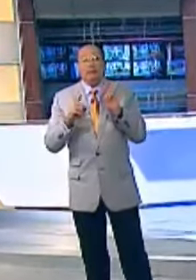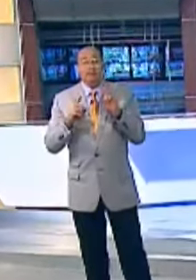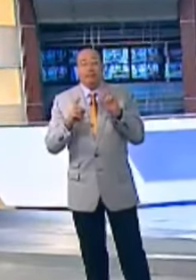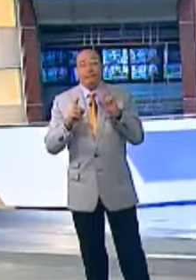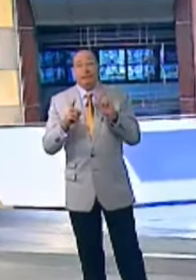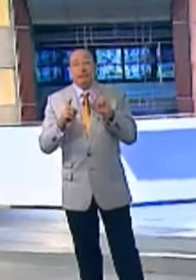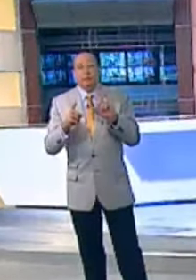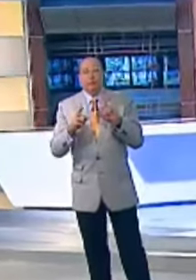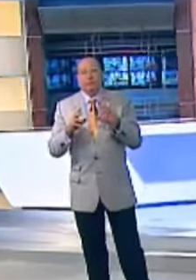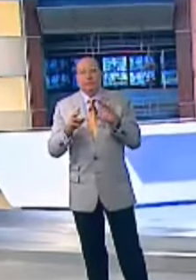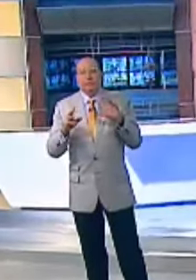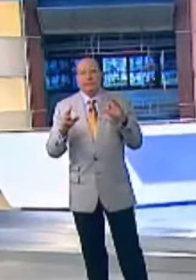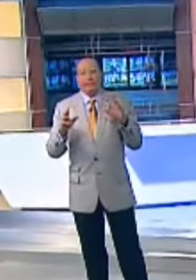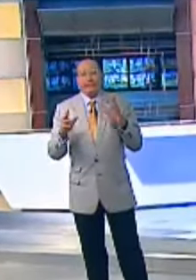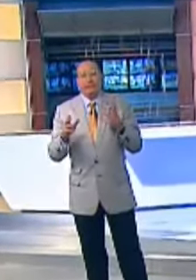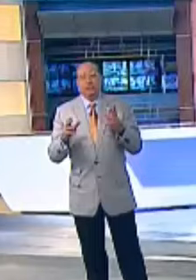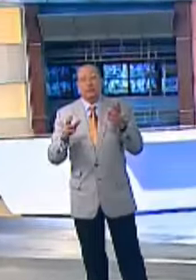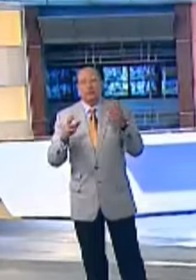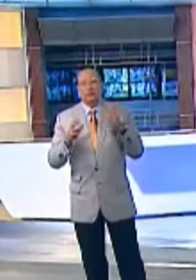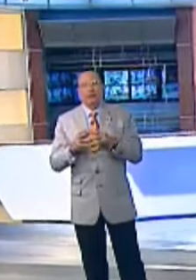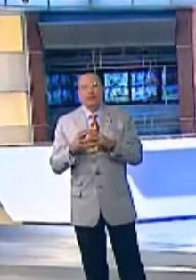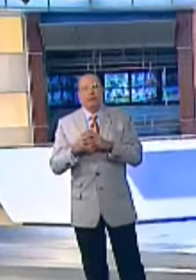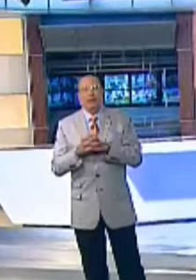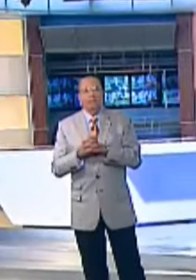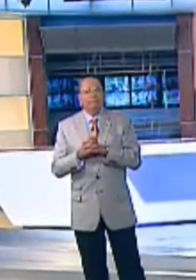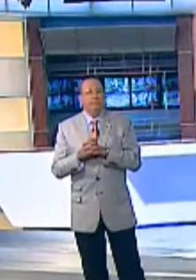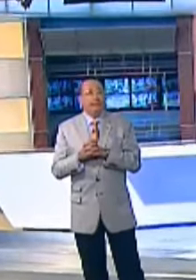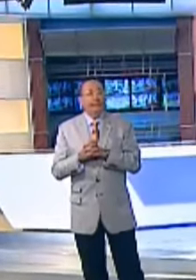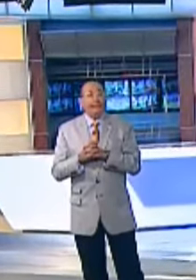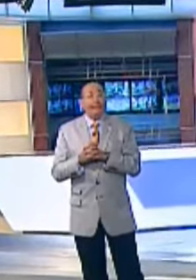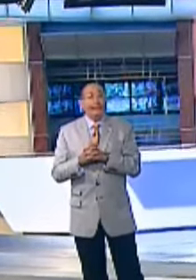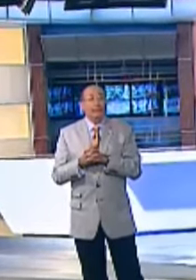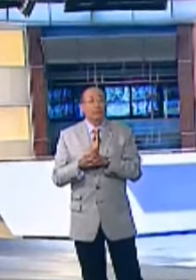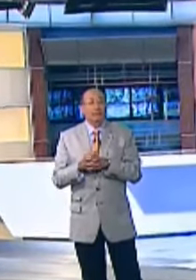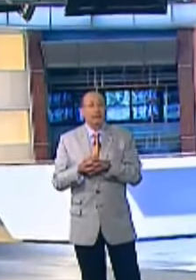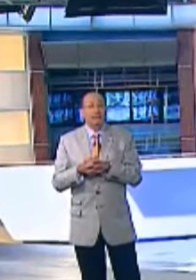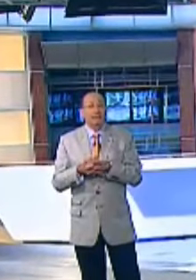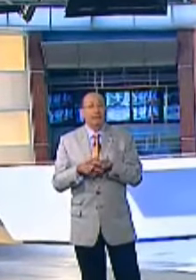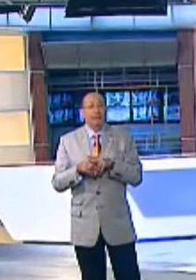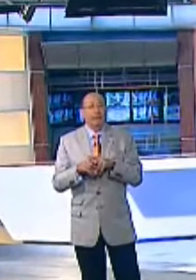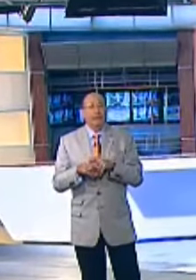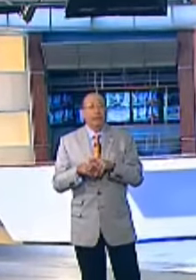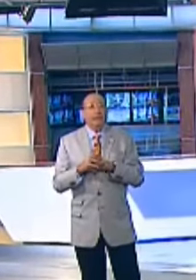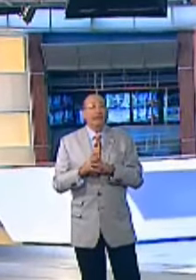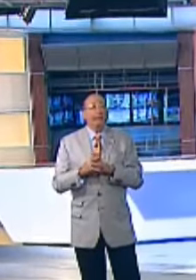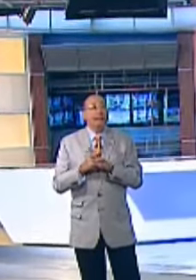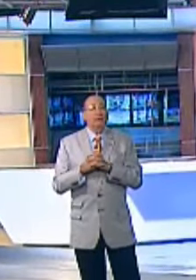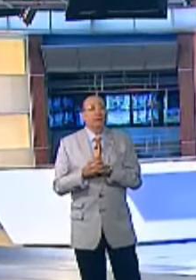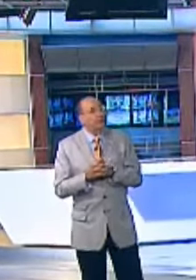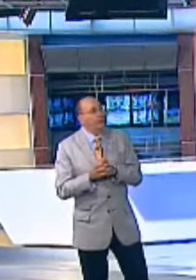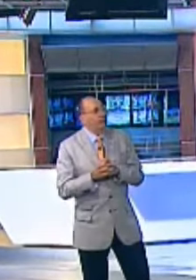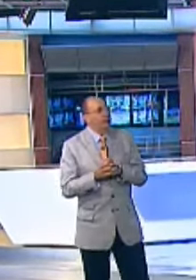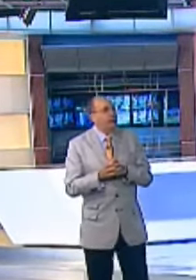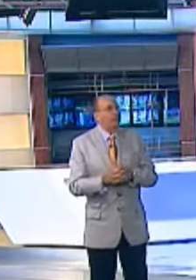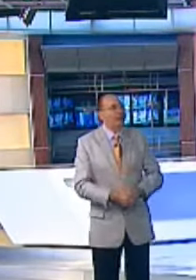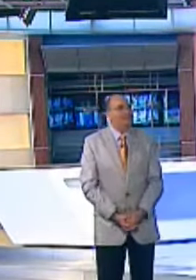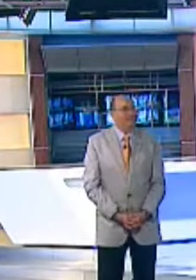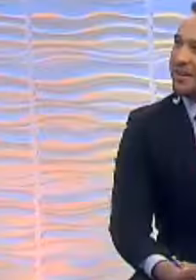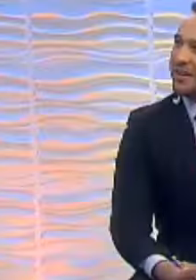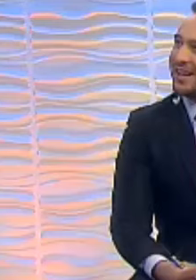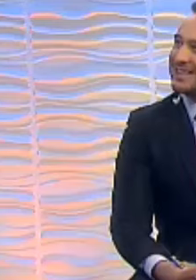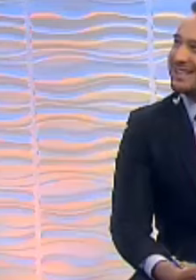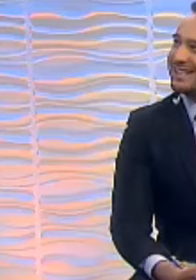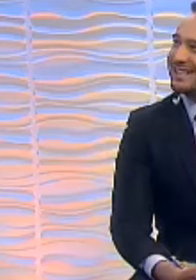la información del tiempo y siempre el registro que ustedes envían vía redes sociales. Así que Gaudí y Harley con ustedes. Buenos días, ¿cómo